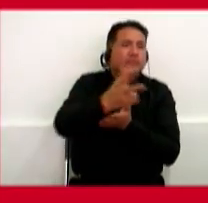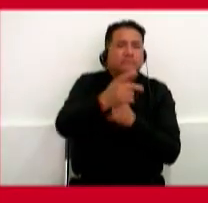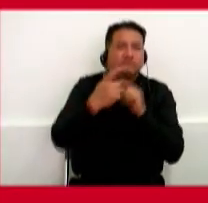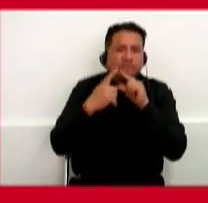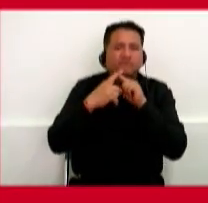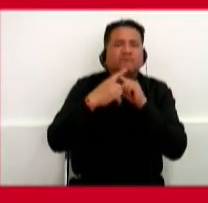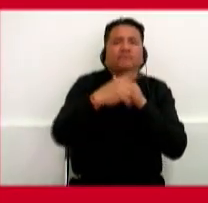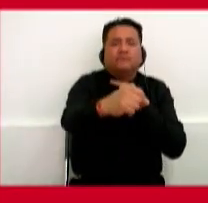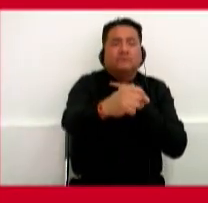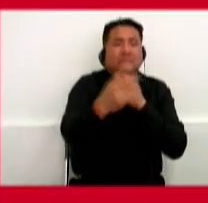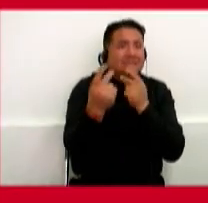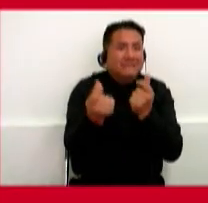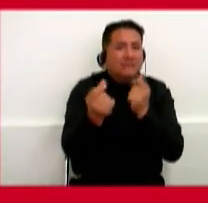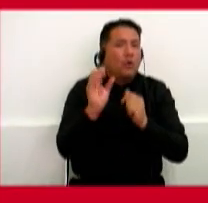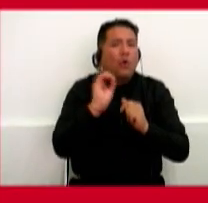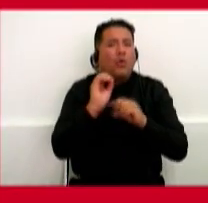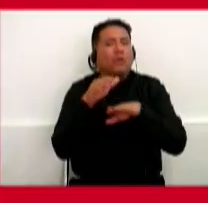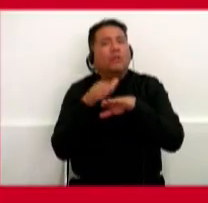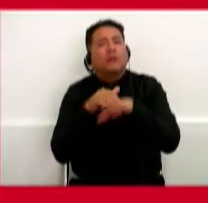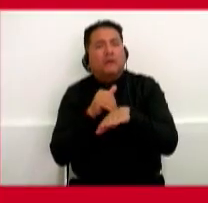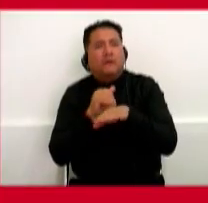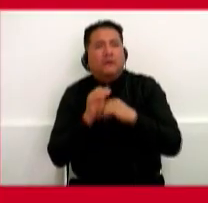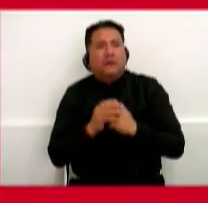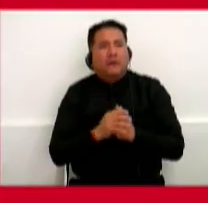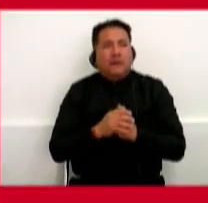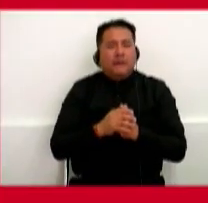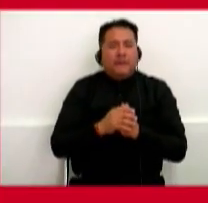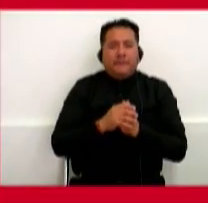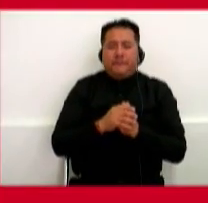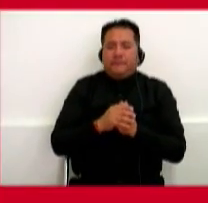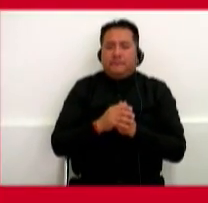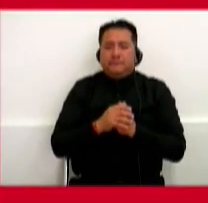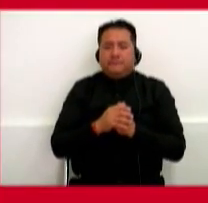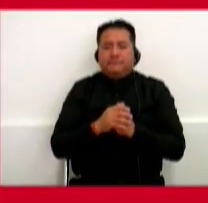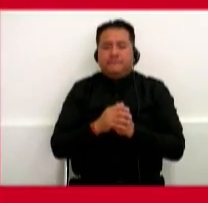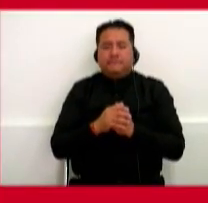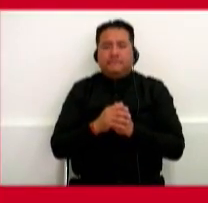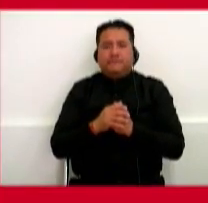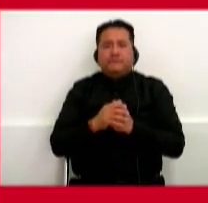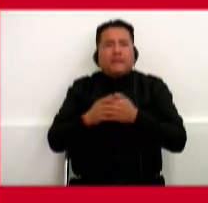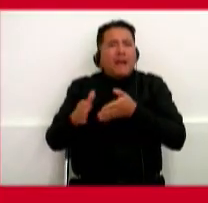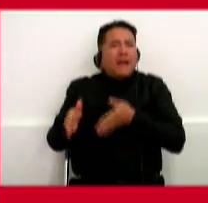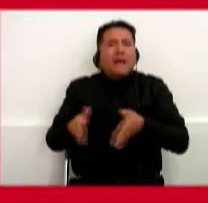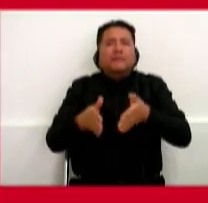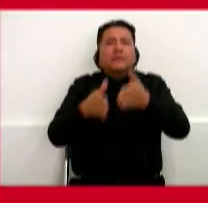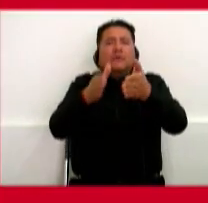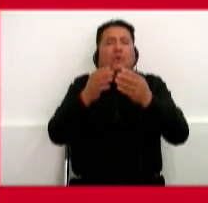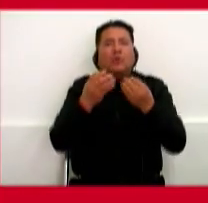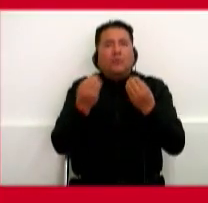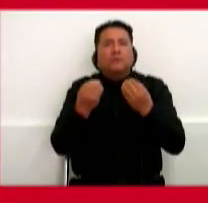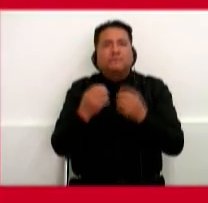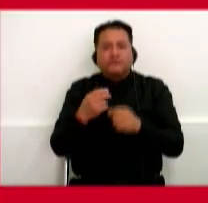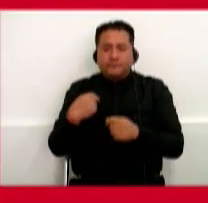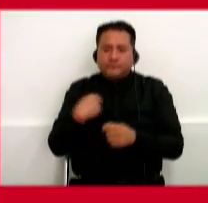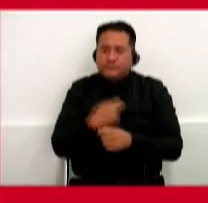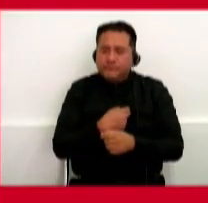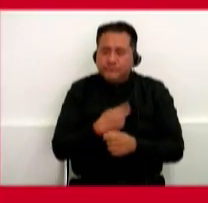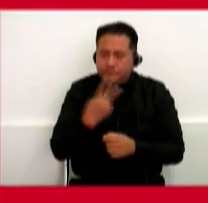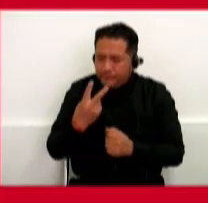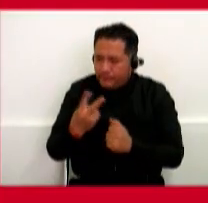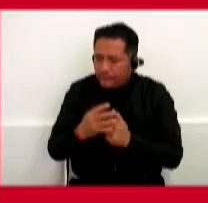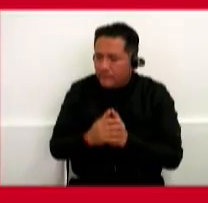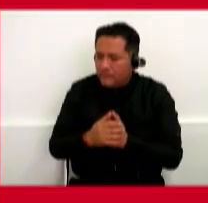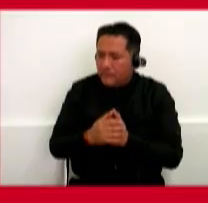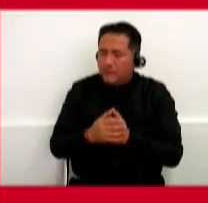Entonces, para explicar un poco cómo fue el camino que tomamos para poder implementar esto. La primera parte, que es la parte de ideación, en el